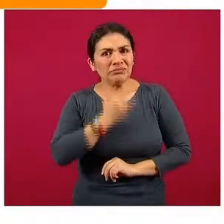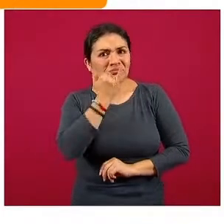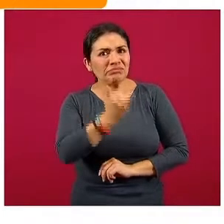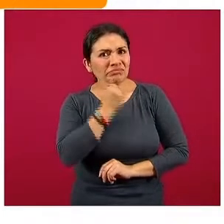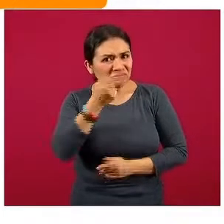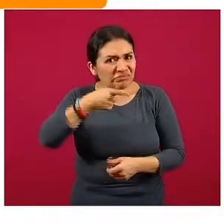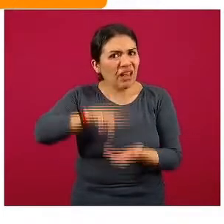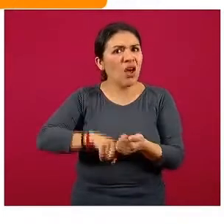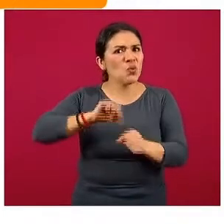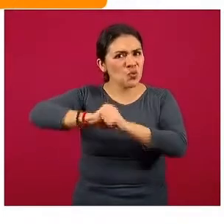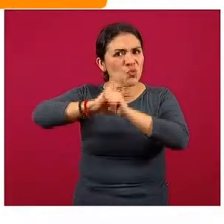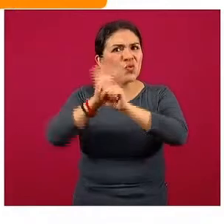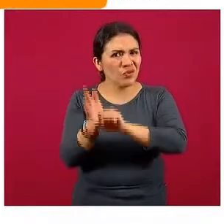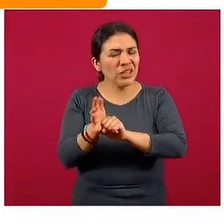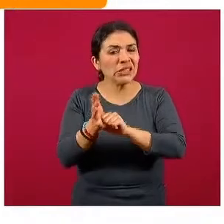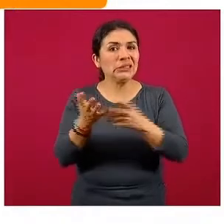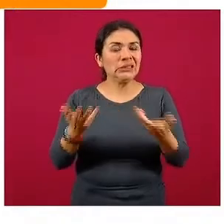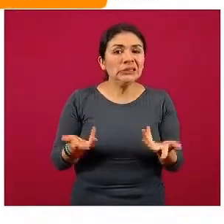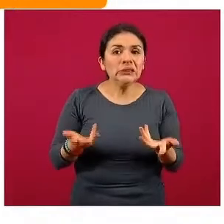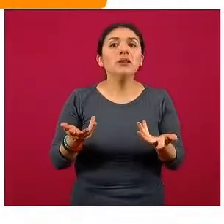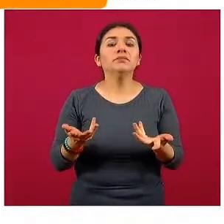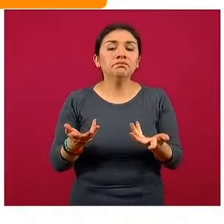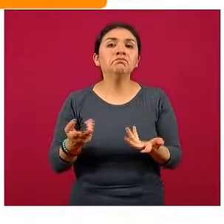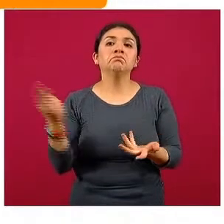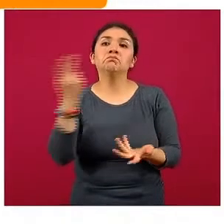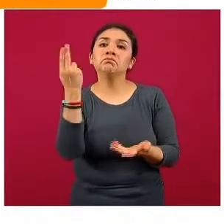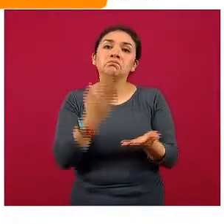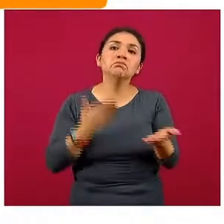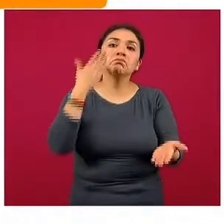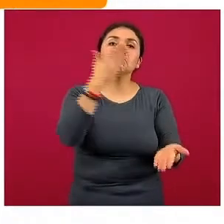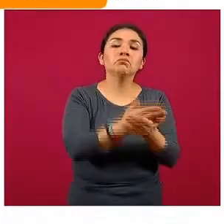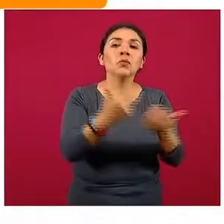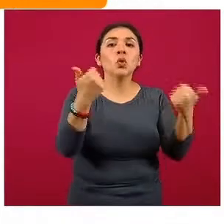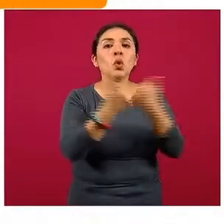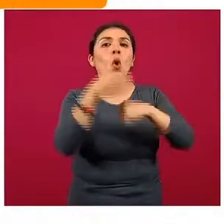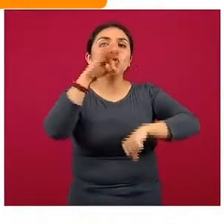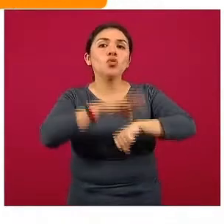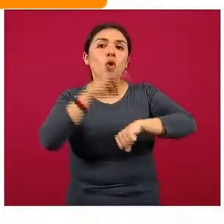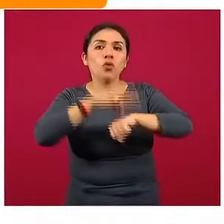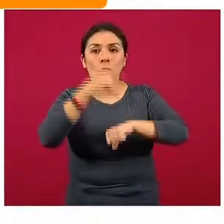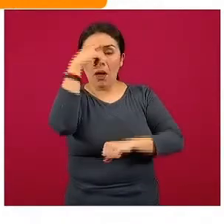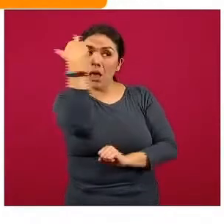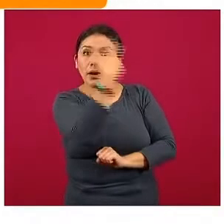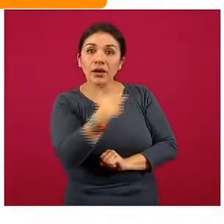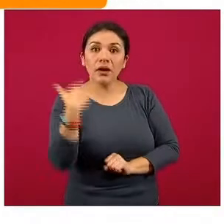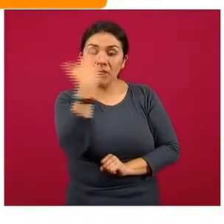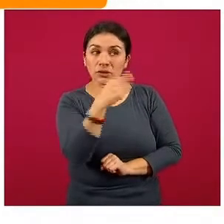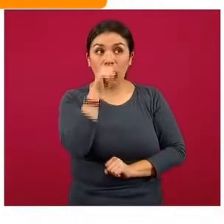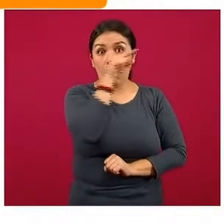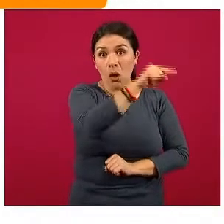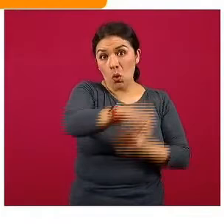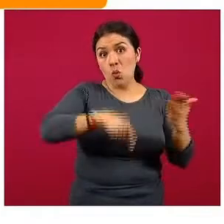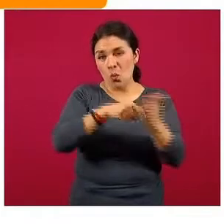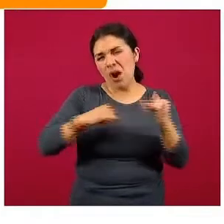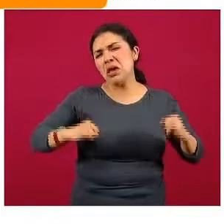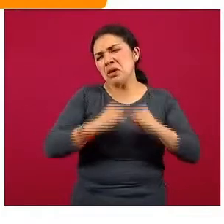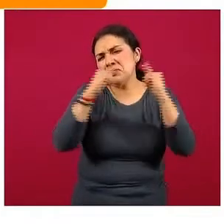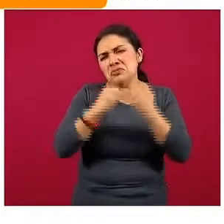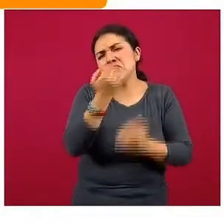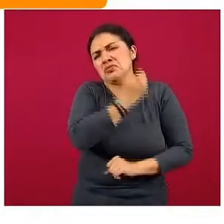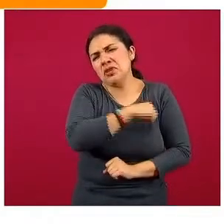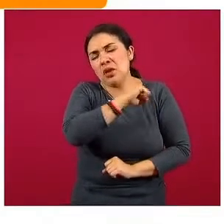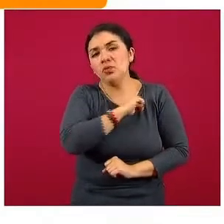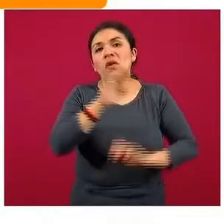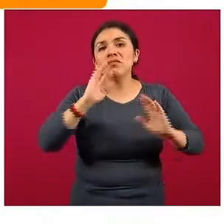este caso con COVID-19, pues demandaron atención médica y estas unidades de salud